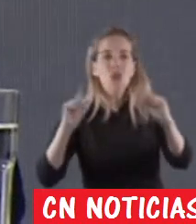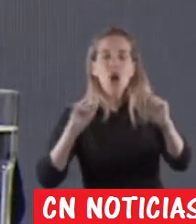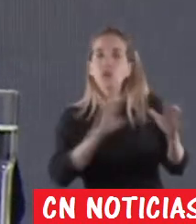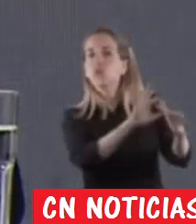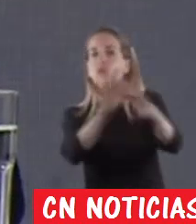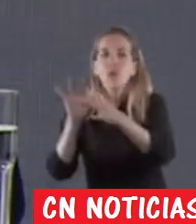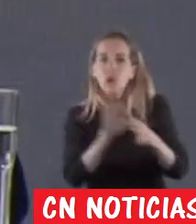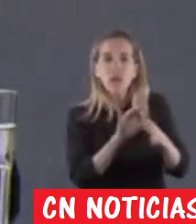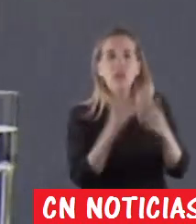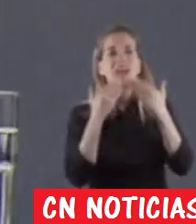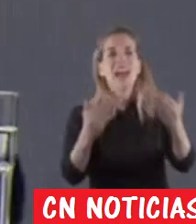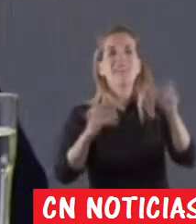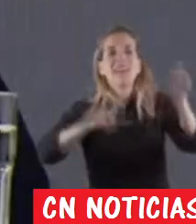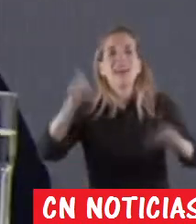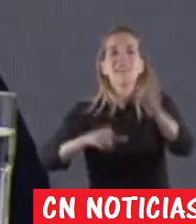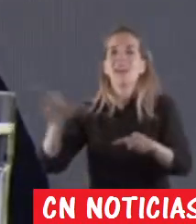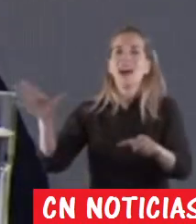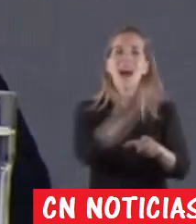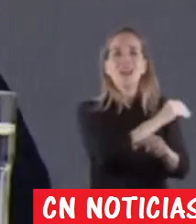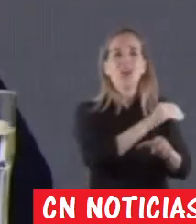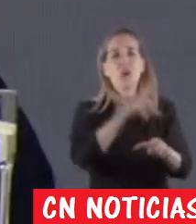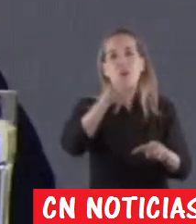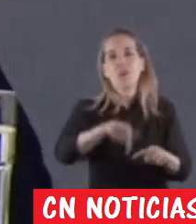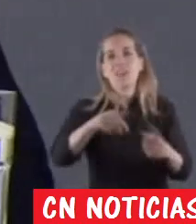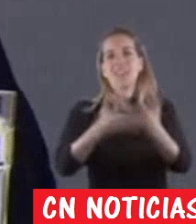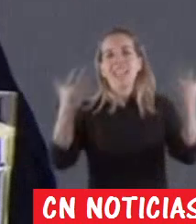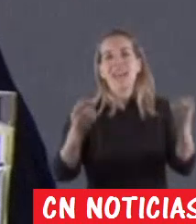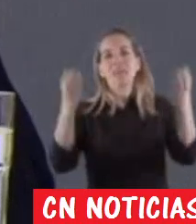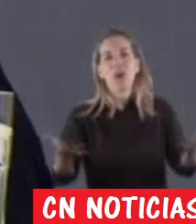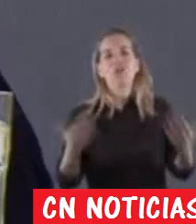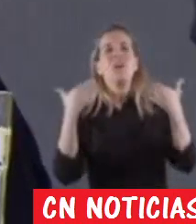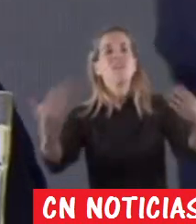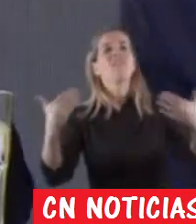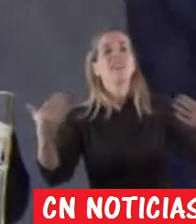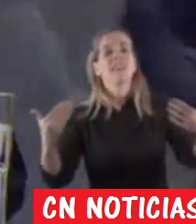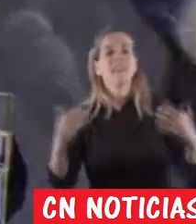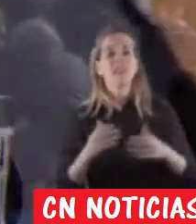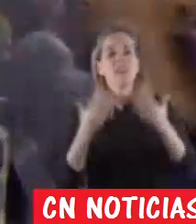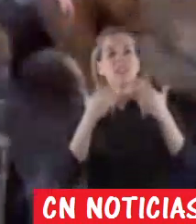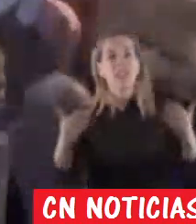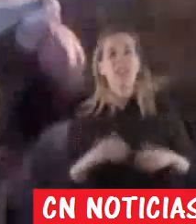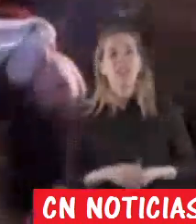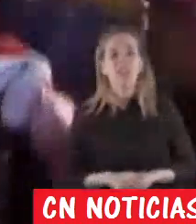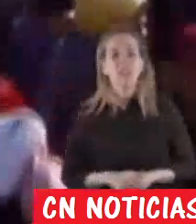otro. Gracias a todos y todas por esta mañana espléndida y felicitaciones por este emprendimiento.